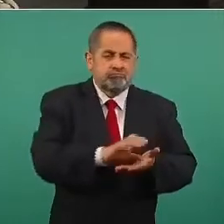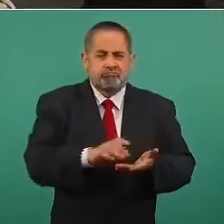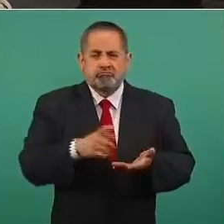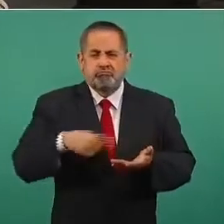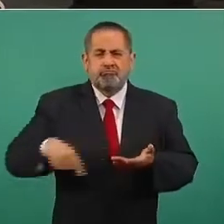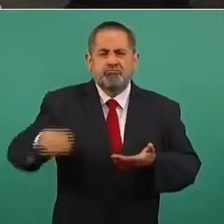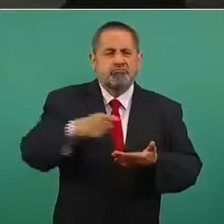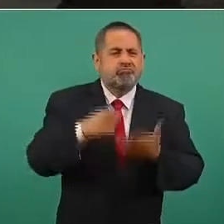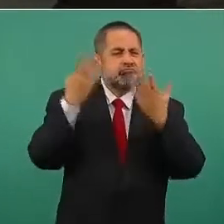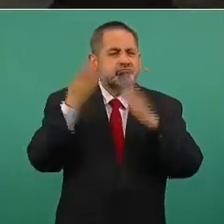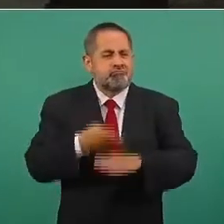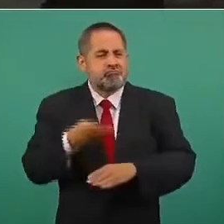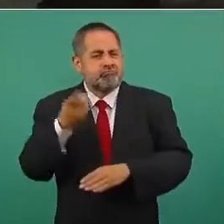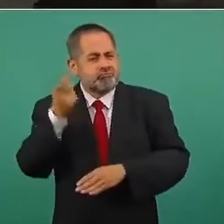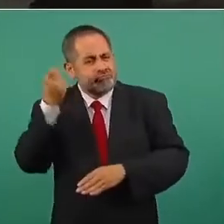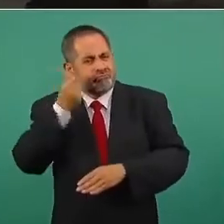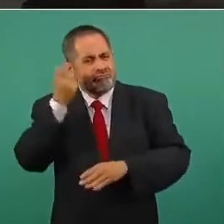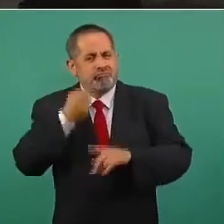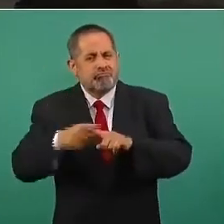financieras.